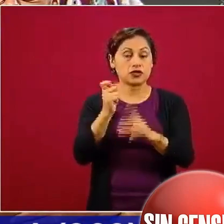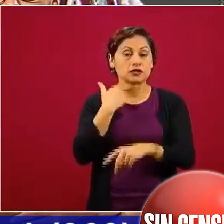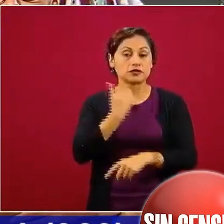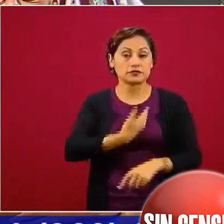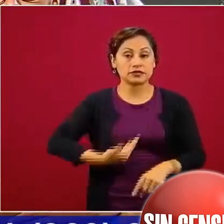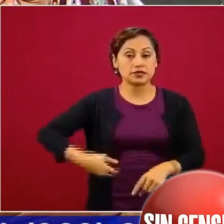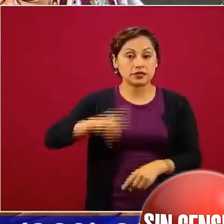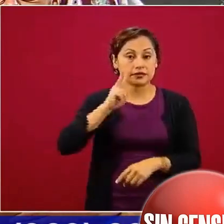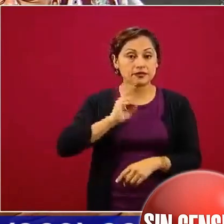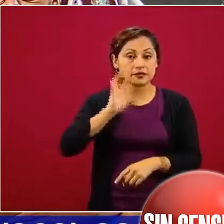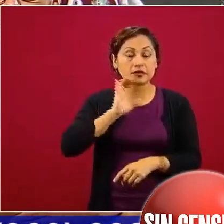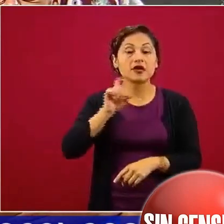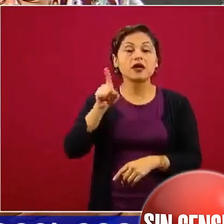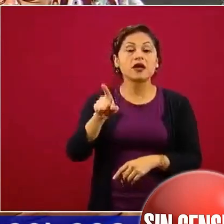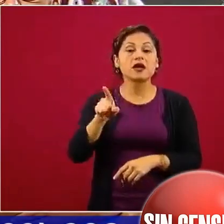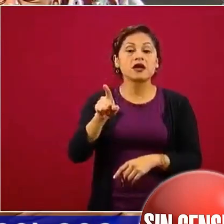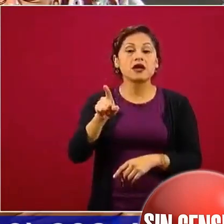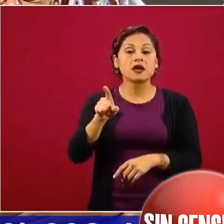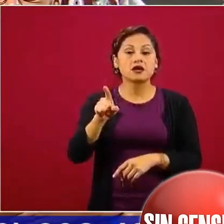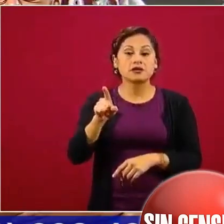Barón de Cuatro Ciénegas,